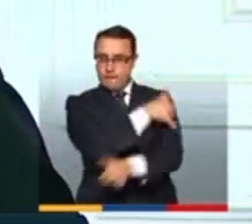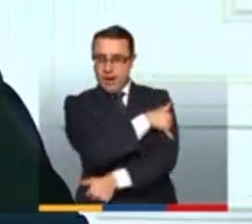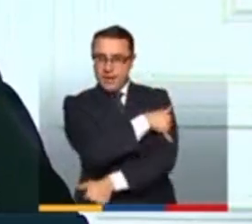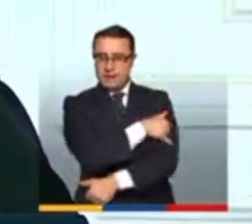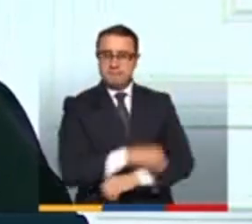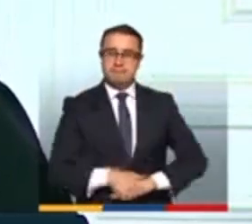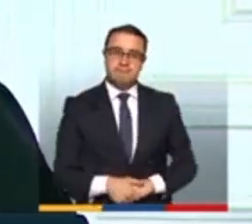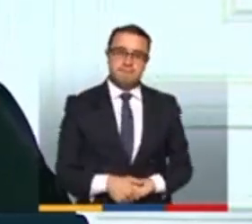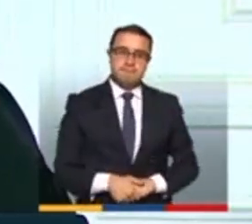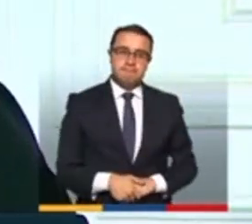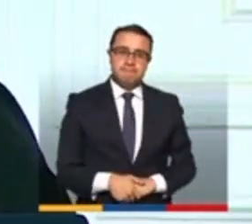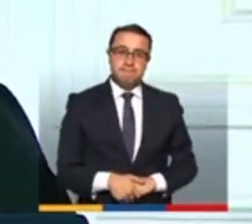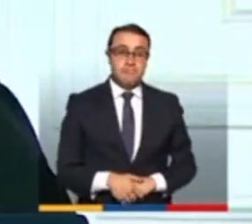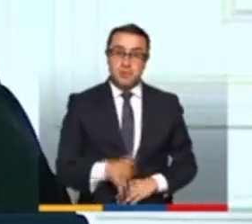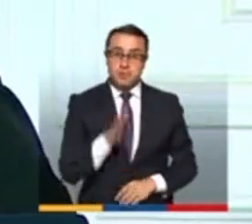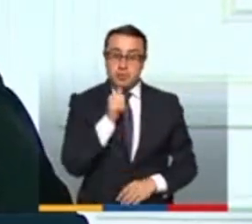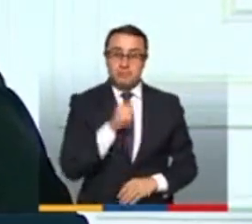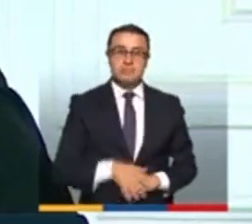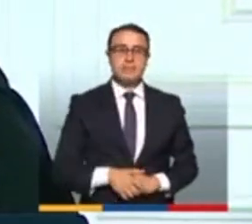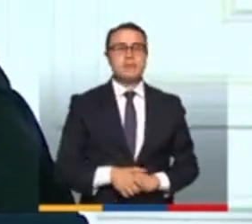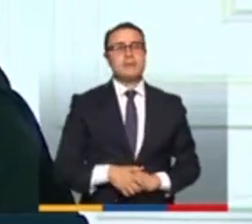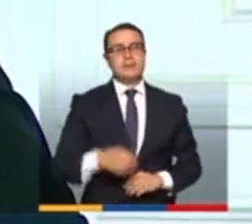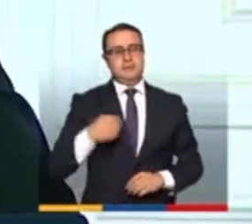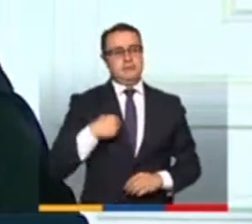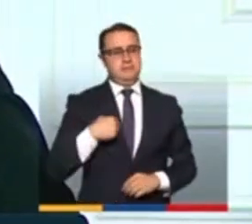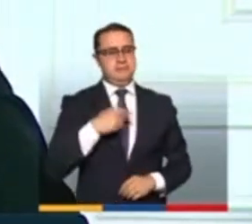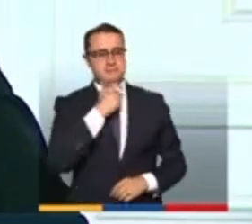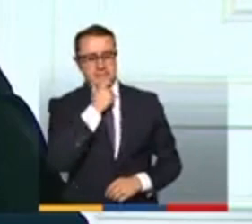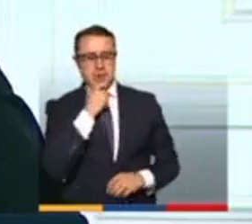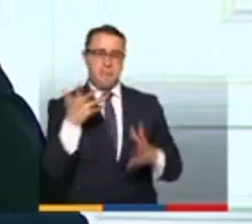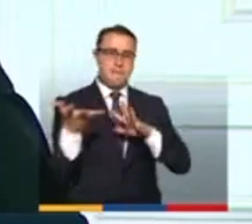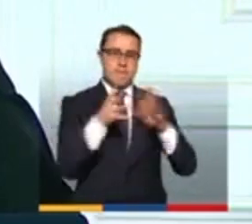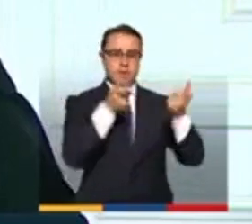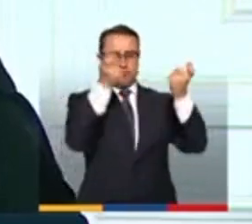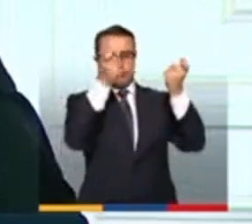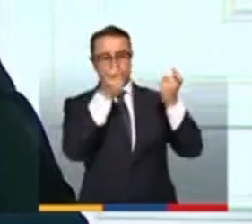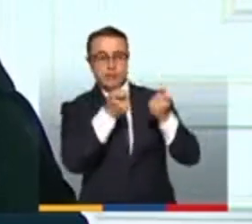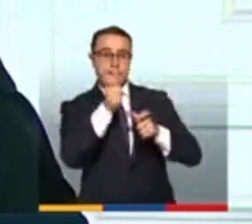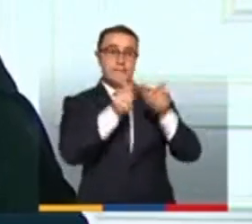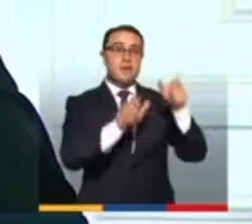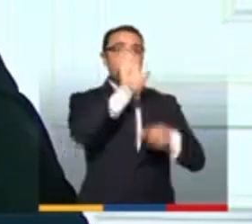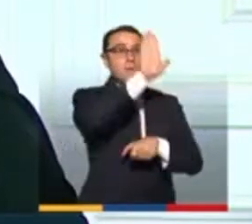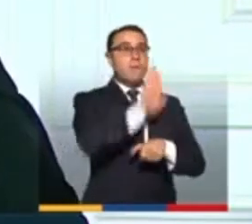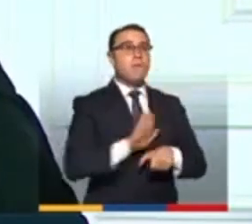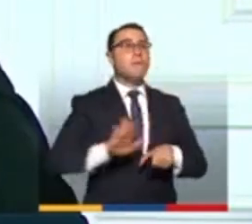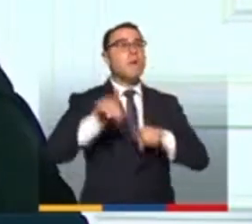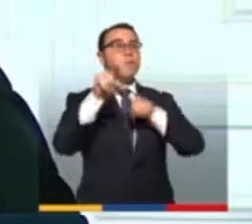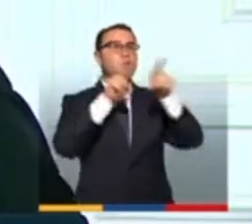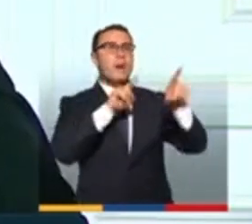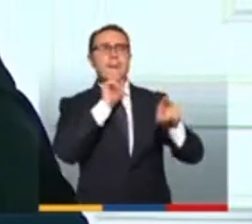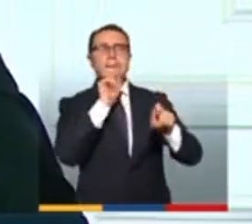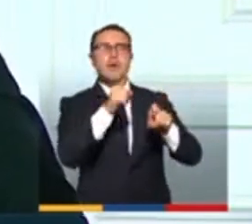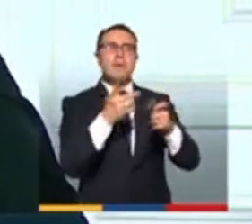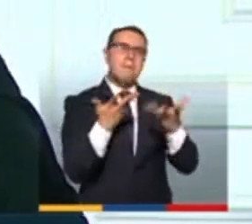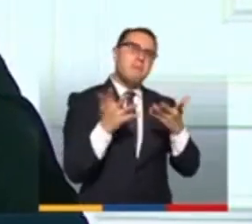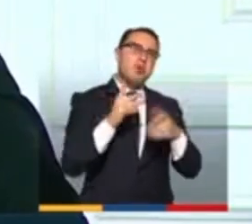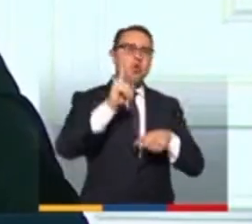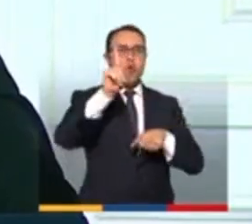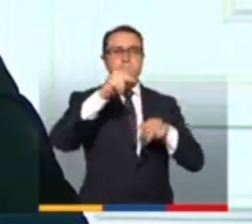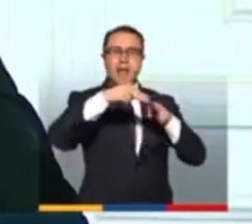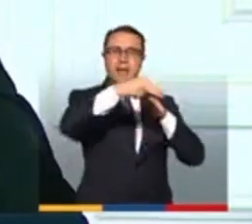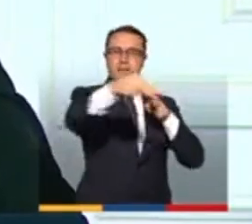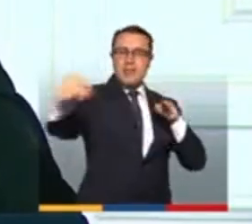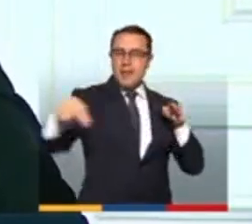Si uno se pone a calcular a ojo de buen cubero y le pregunta pues a la gente que vive en regiones de tierra fértiles, ¿cuánto vale una hectárea en